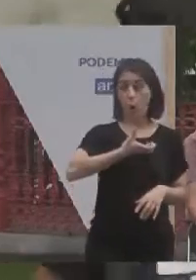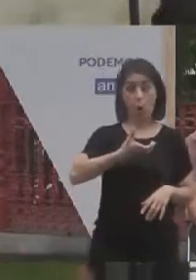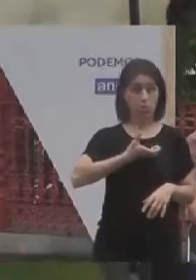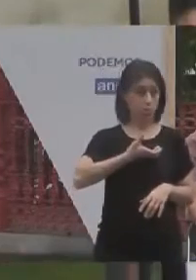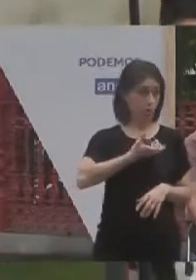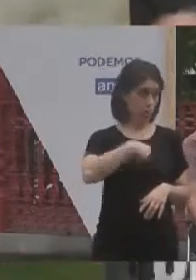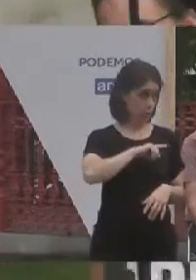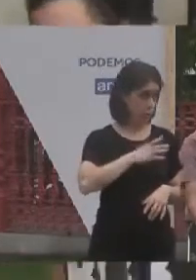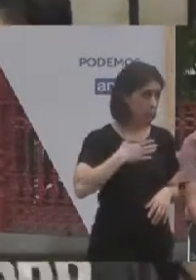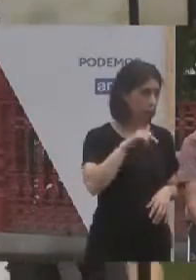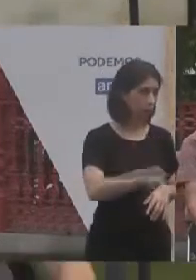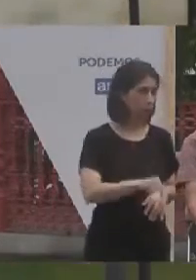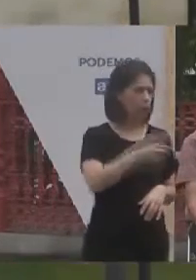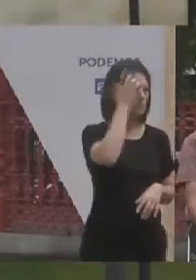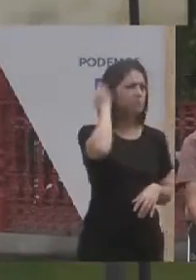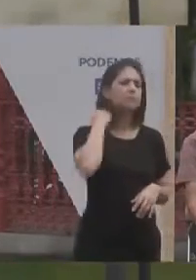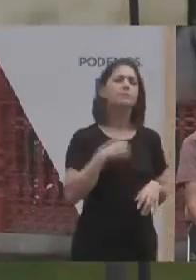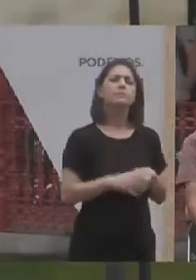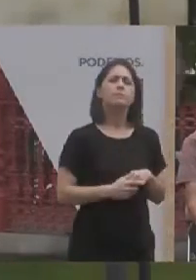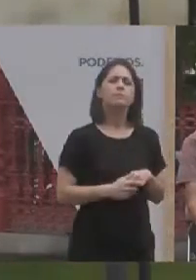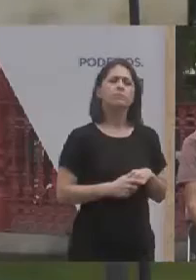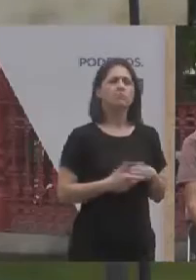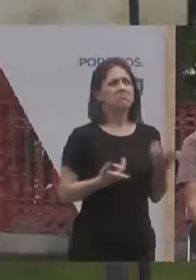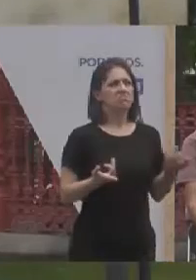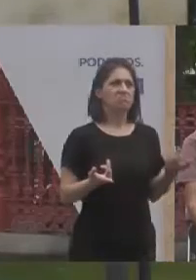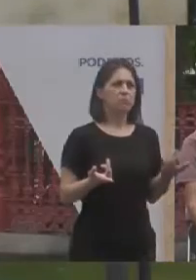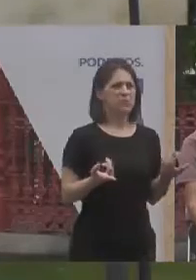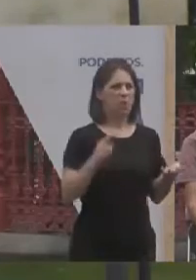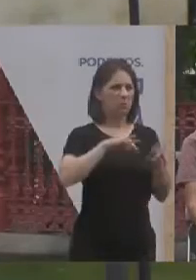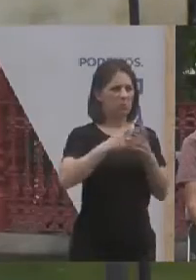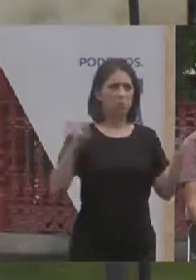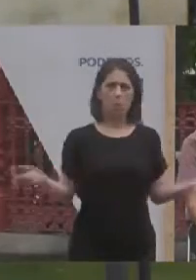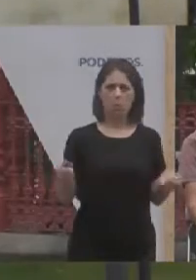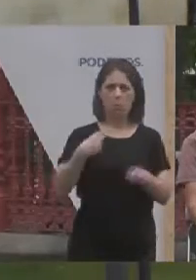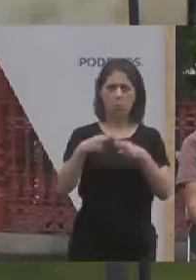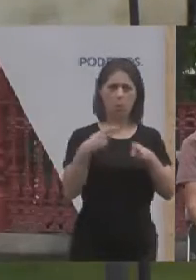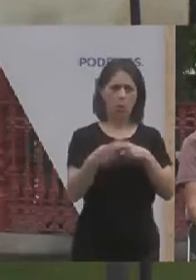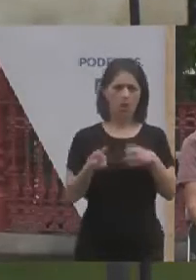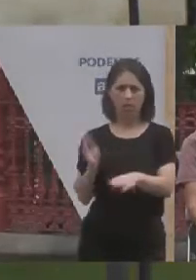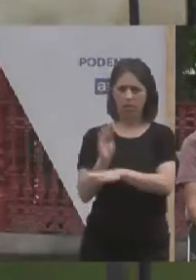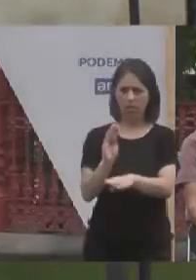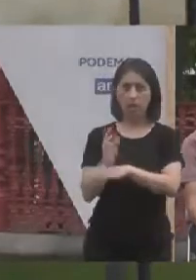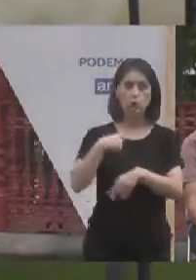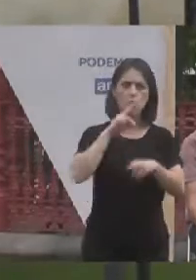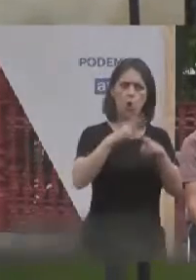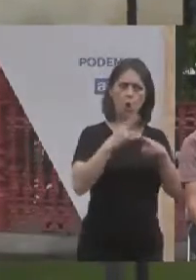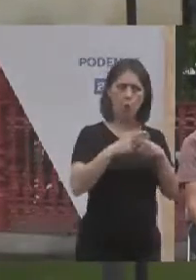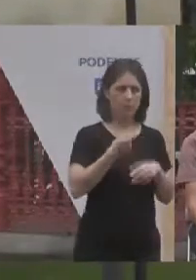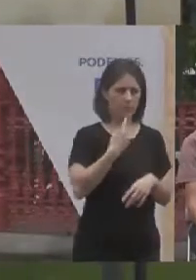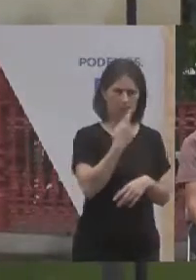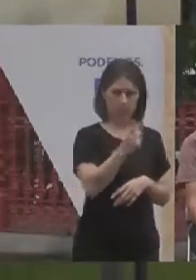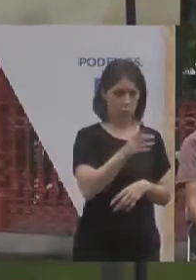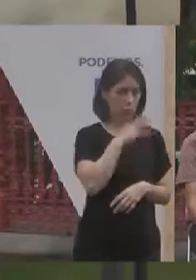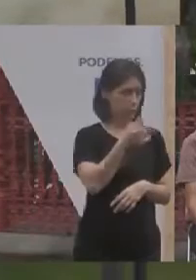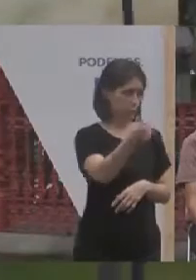aquí, financia un aparato de propaganda política, non vou a poñer os nomes, todo o mundo sabe